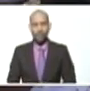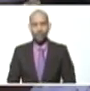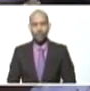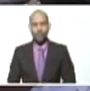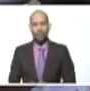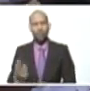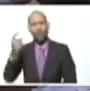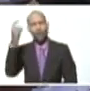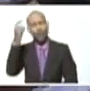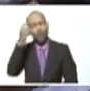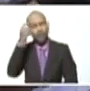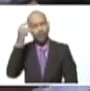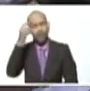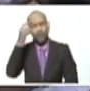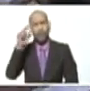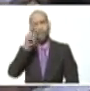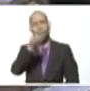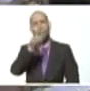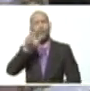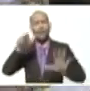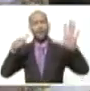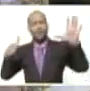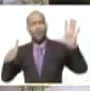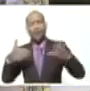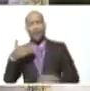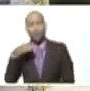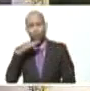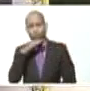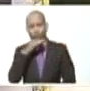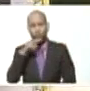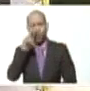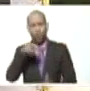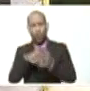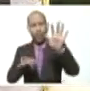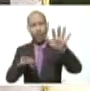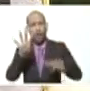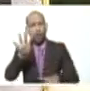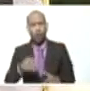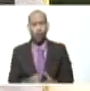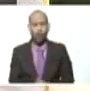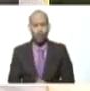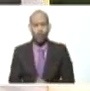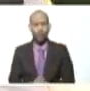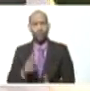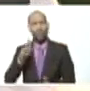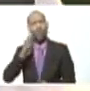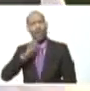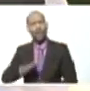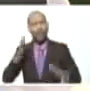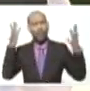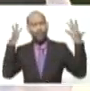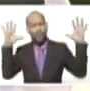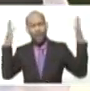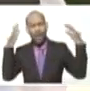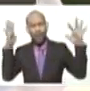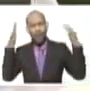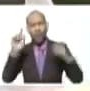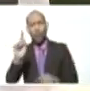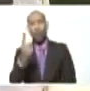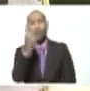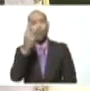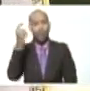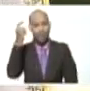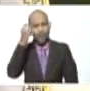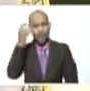Cuando el 26 de octubre de 2014 estaba celebrando por primera vez en